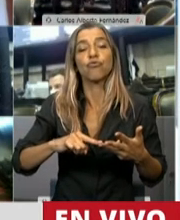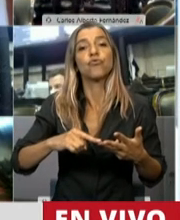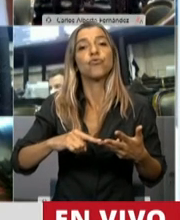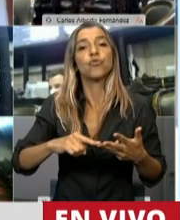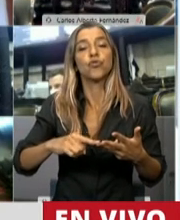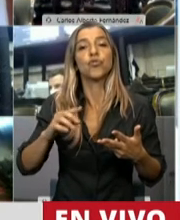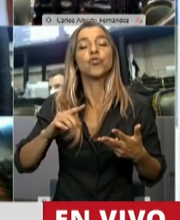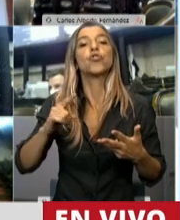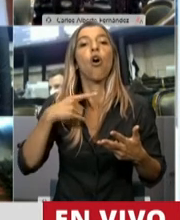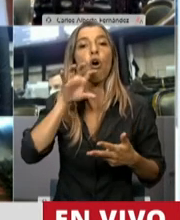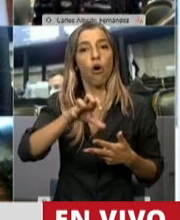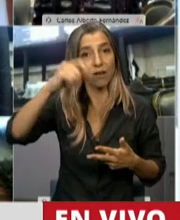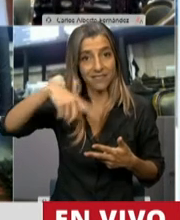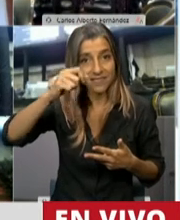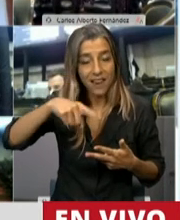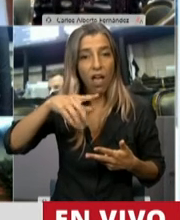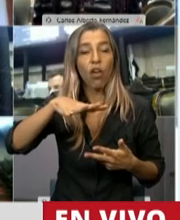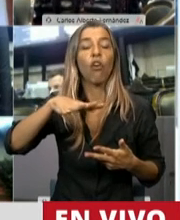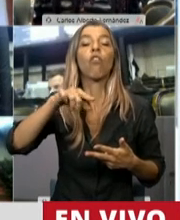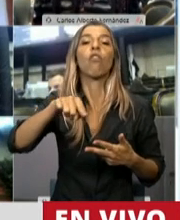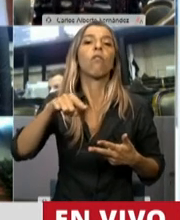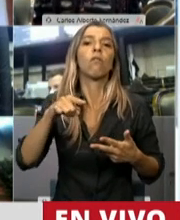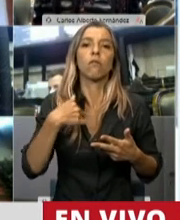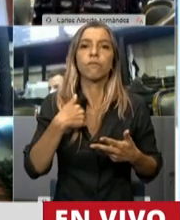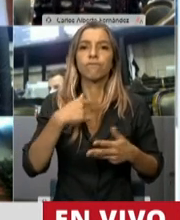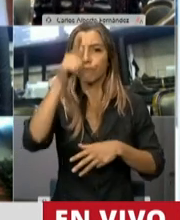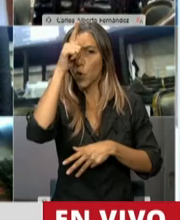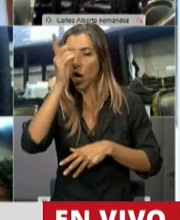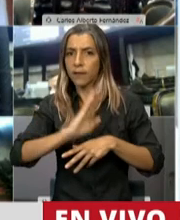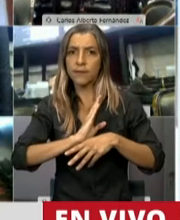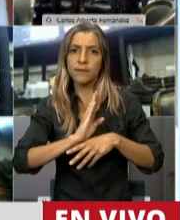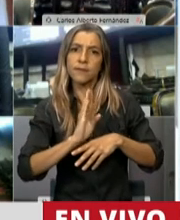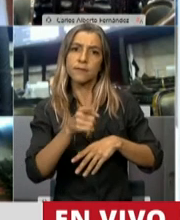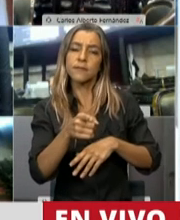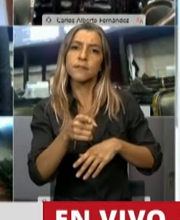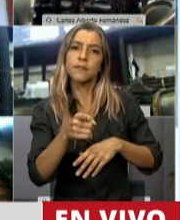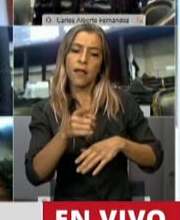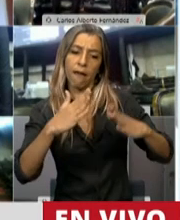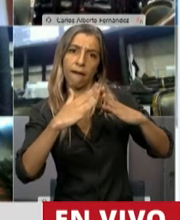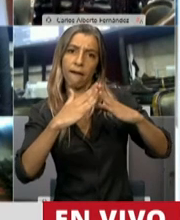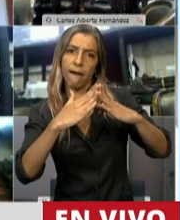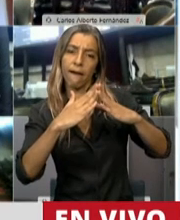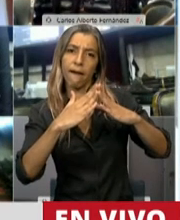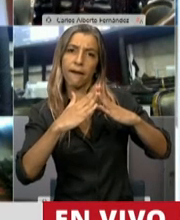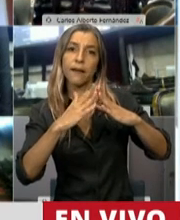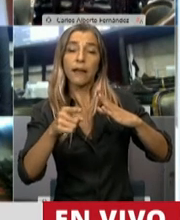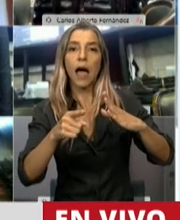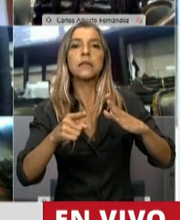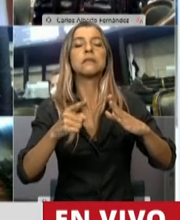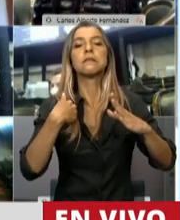ciudad de Fontana, provincia de Chaco, ingresó la policía a la casa de los